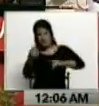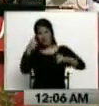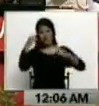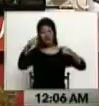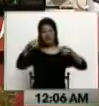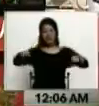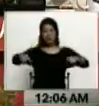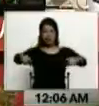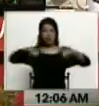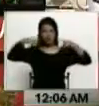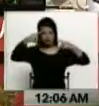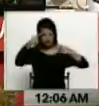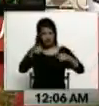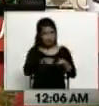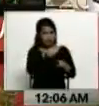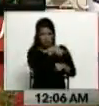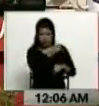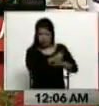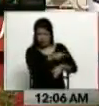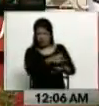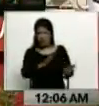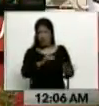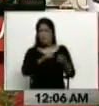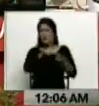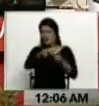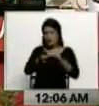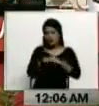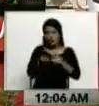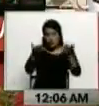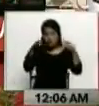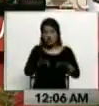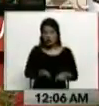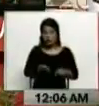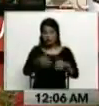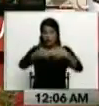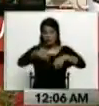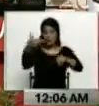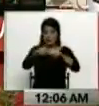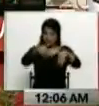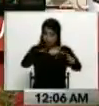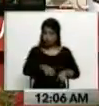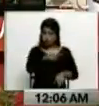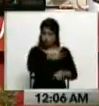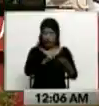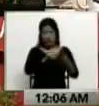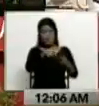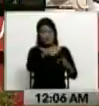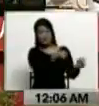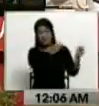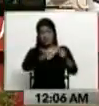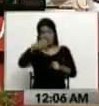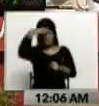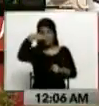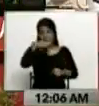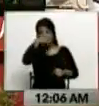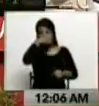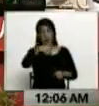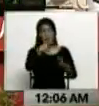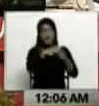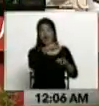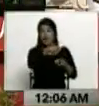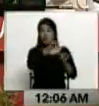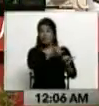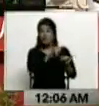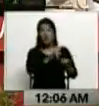francotiradores y guayas de degollador ni sabote la industria petrolera ni trajo para militares ni abogó por